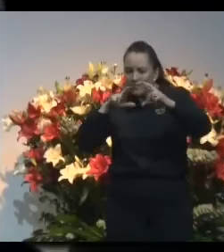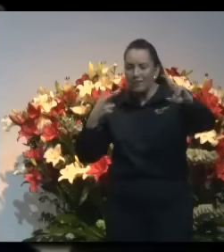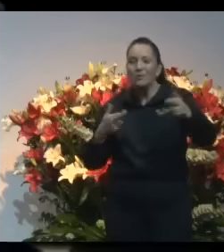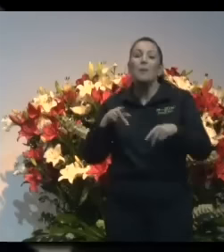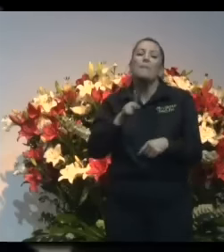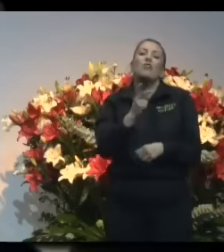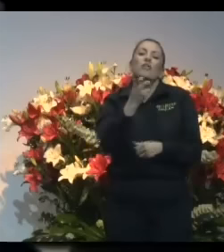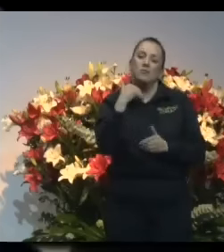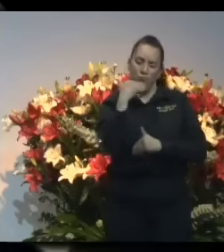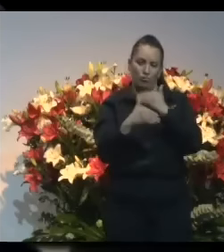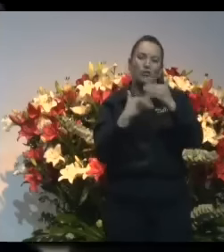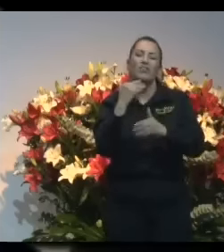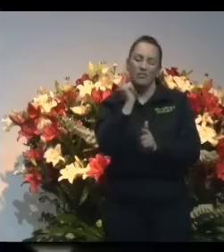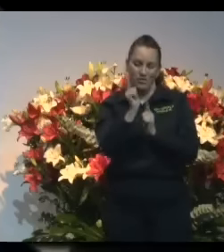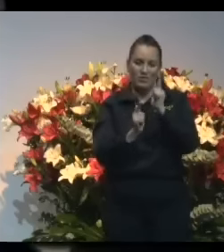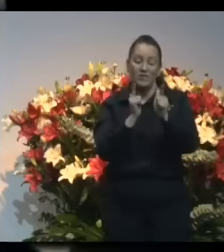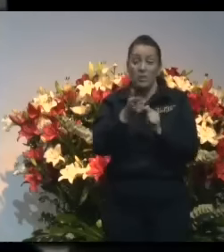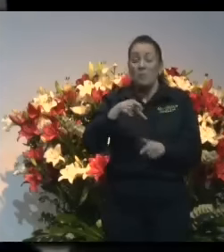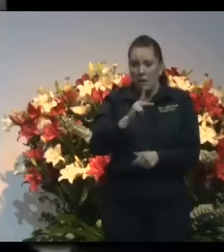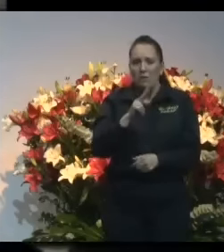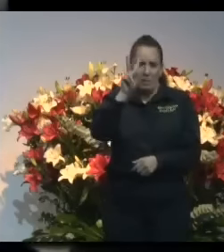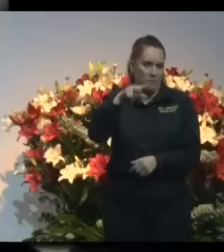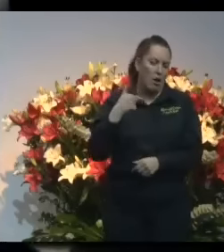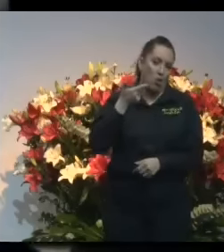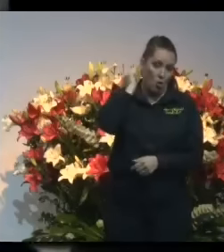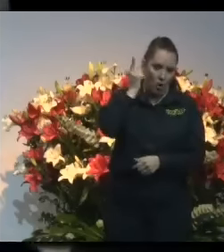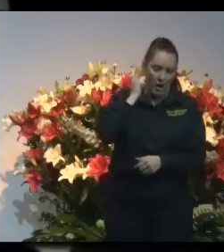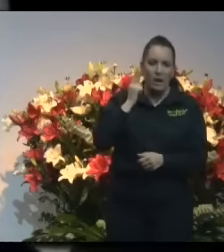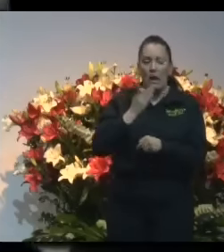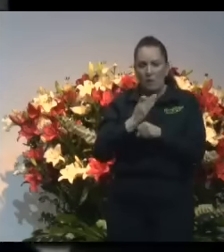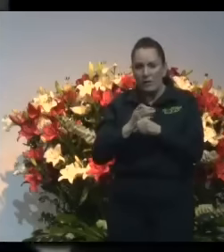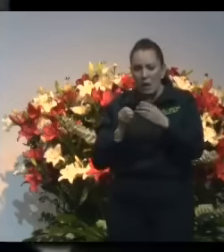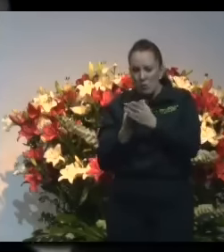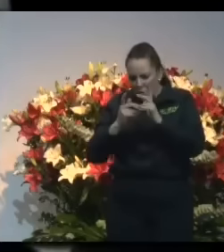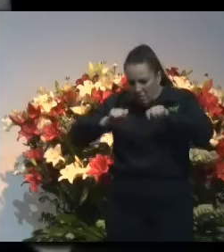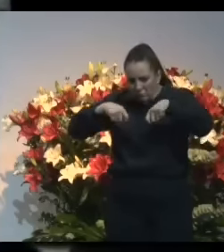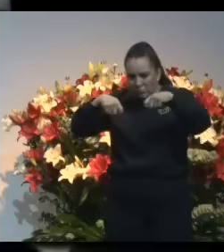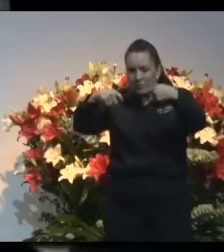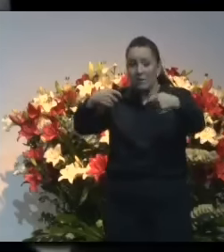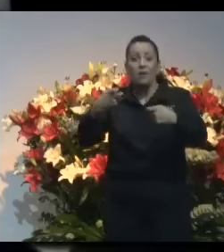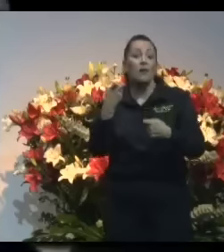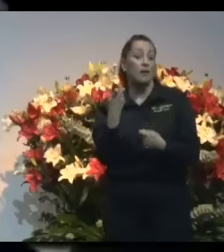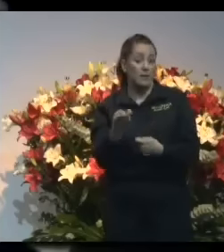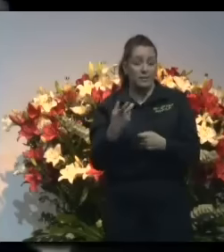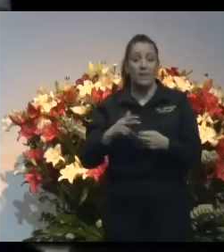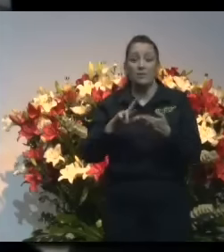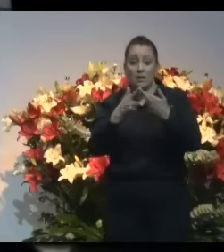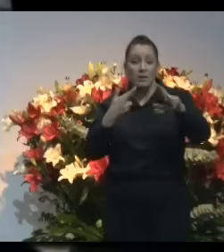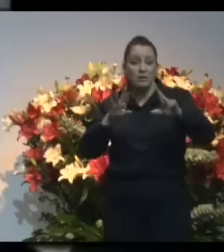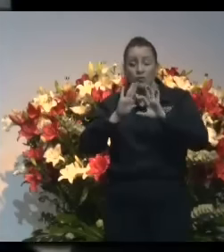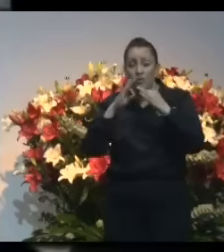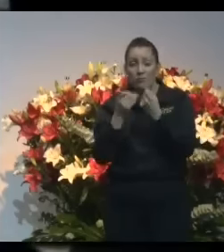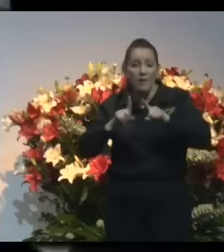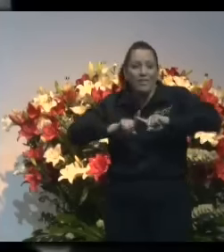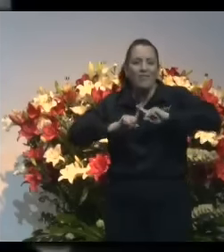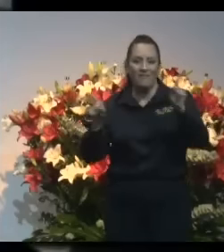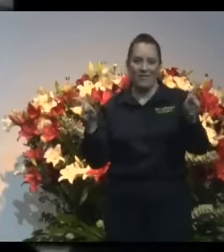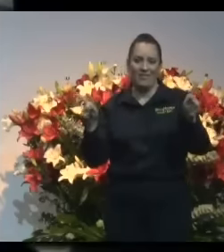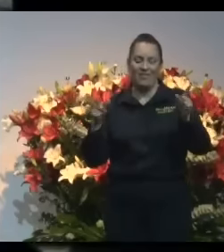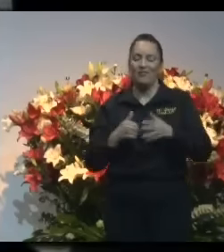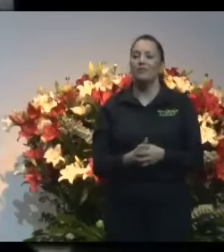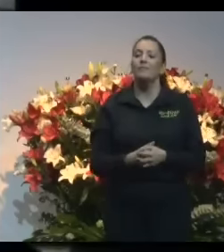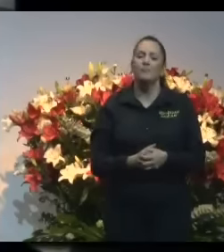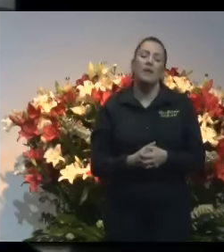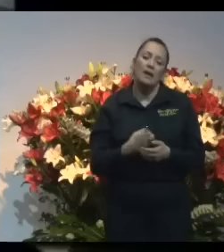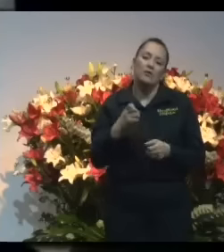proceso más lento, pero yo sí espero que las nuevas generaciones replanteen esta relación entre nosotros. Entonces es un todo,